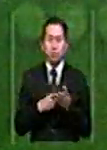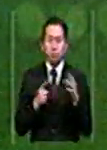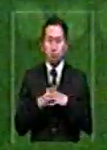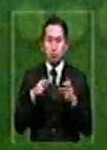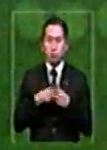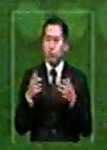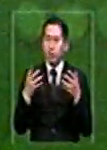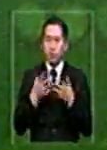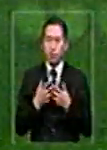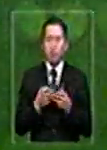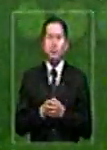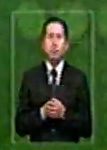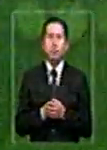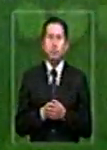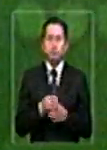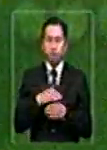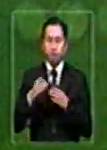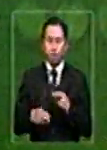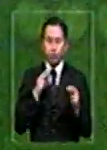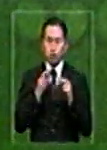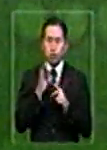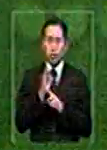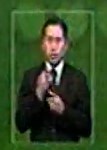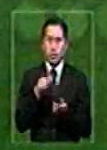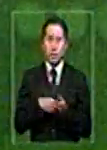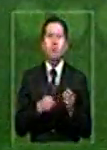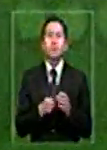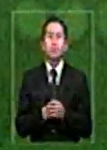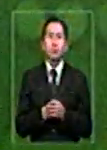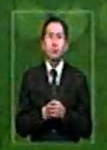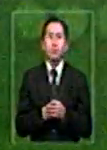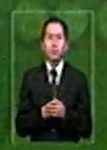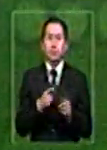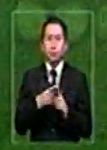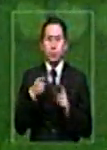de la empresa Terza. Y cerramos nosotros este espacio de información también